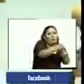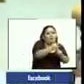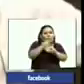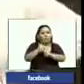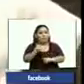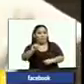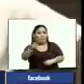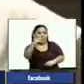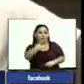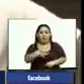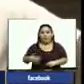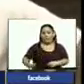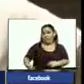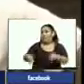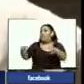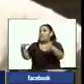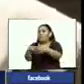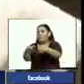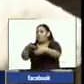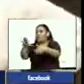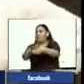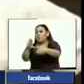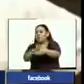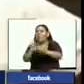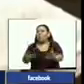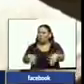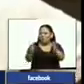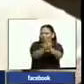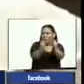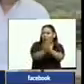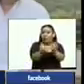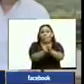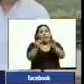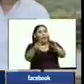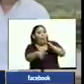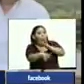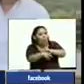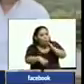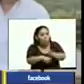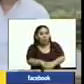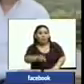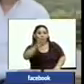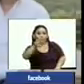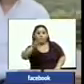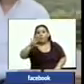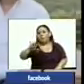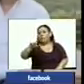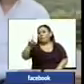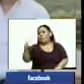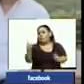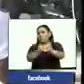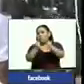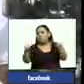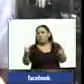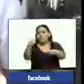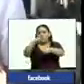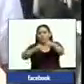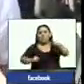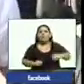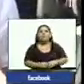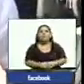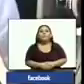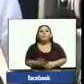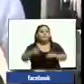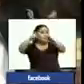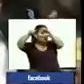primer presidente del FMLN es acusado de delitos de corrupción por 351 millones de dólares.